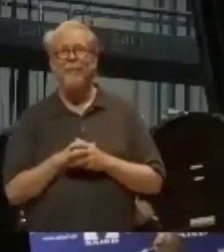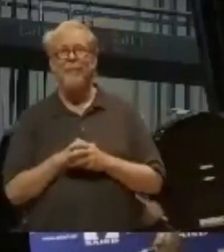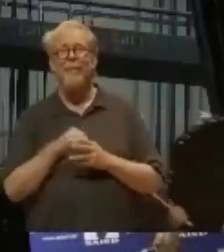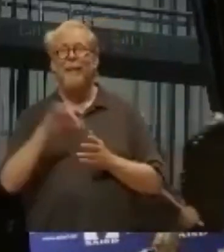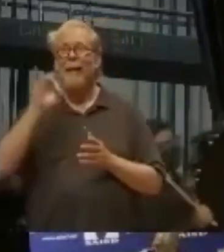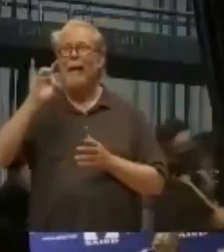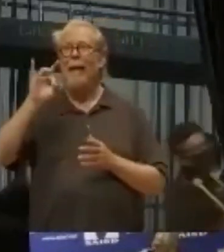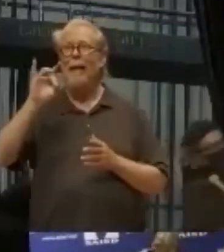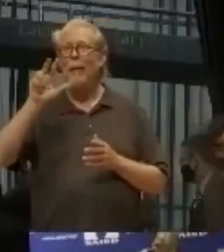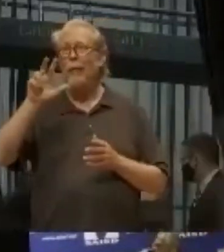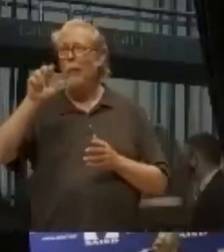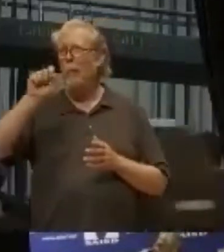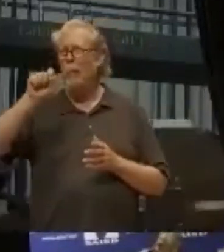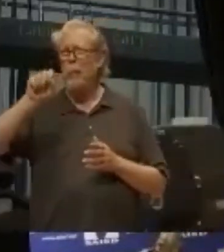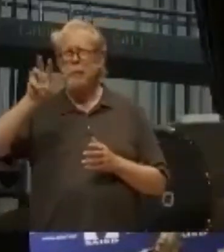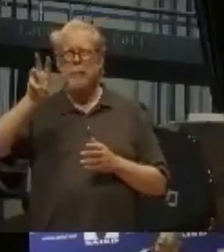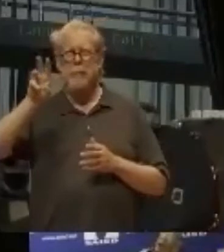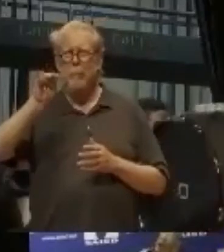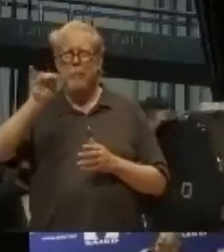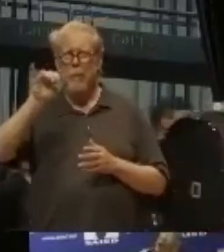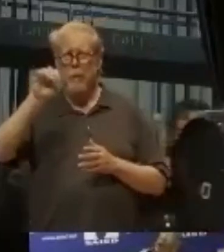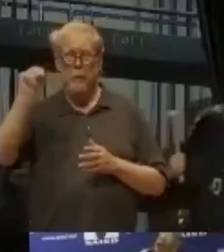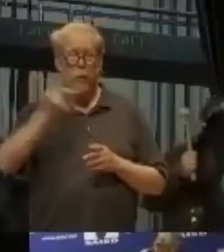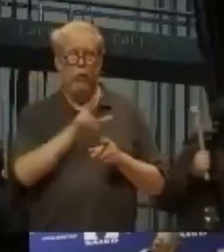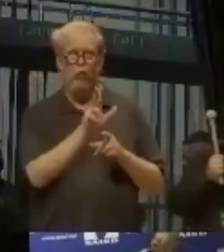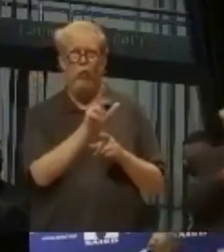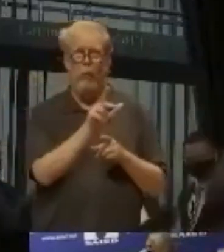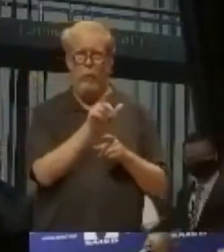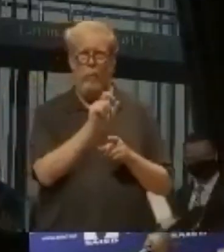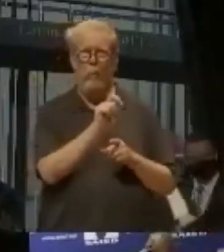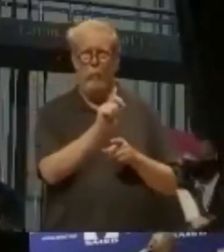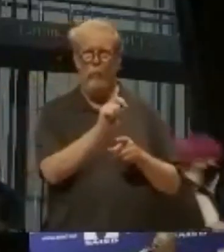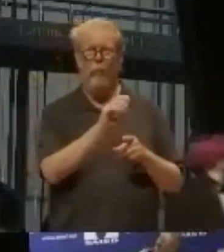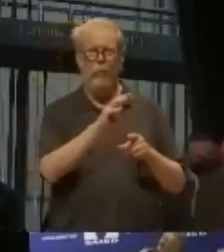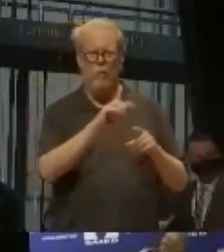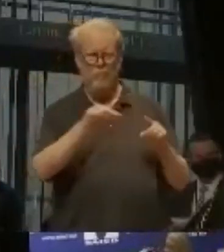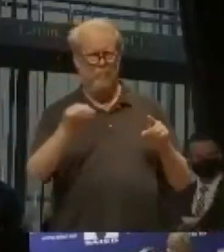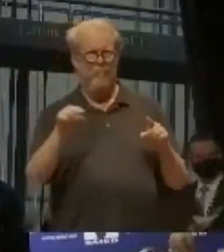un total de 80 y pico de millones en becas.